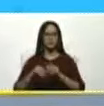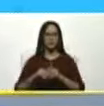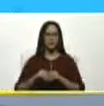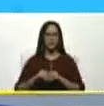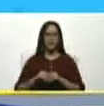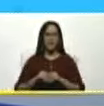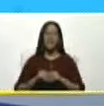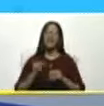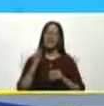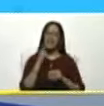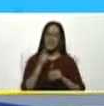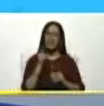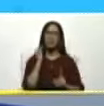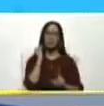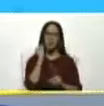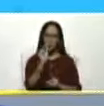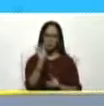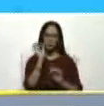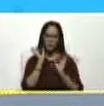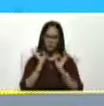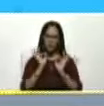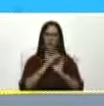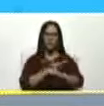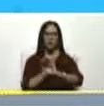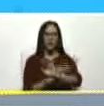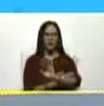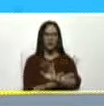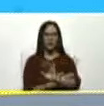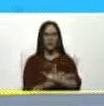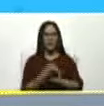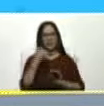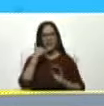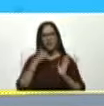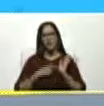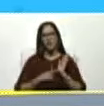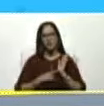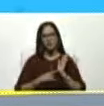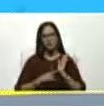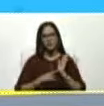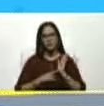Él pone el acento fuerte aquí.